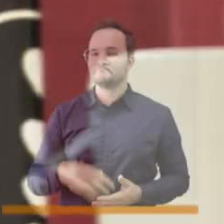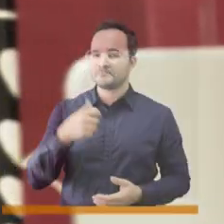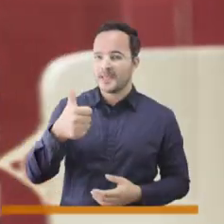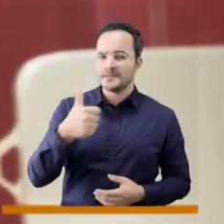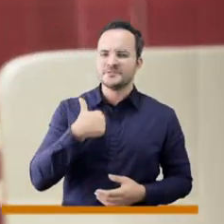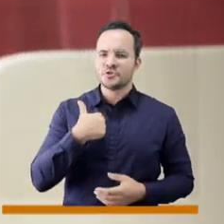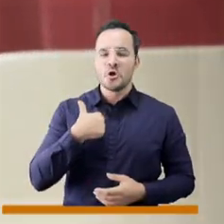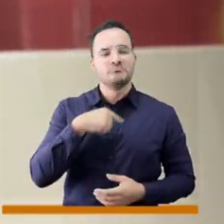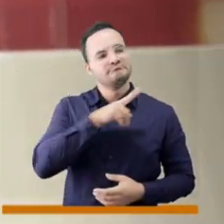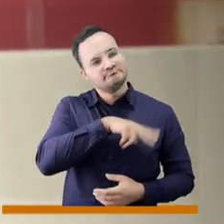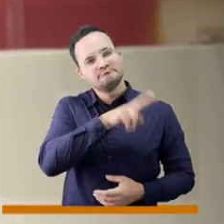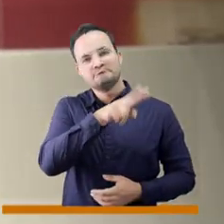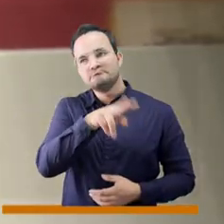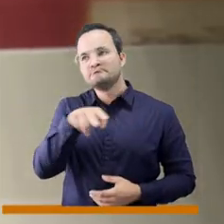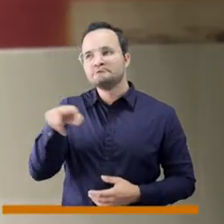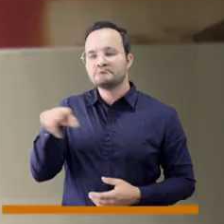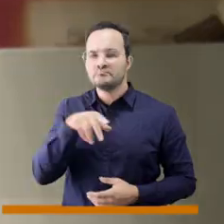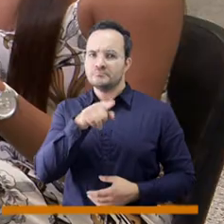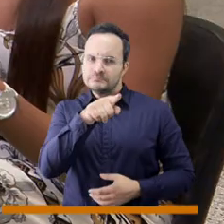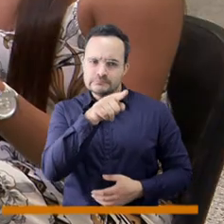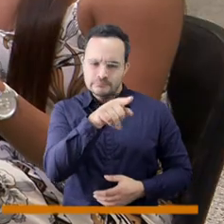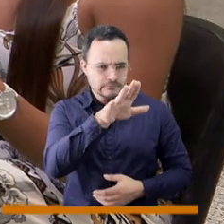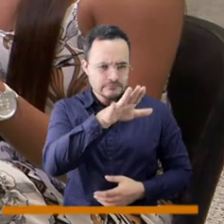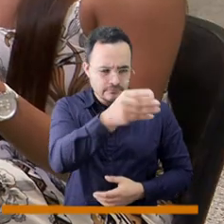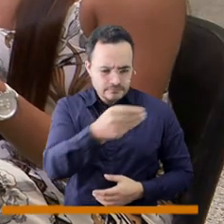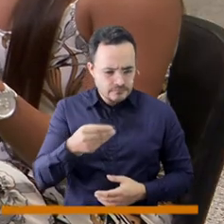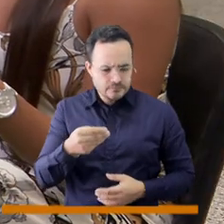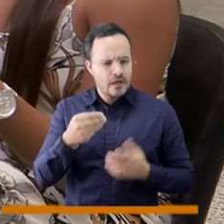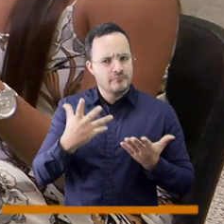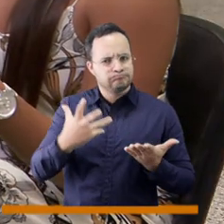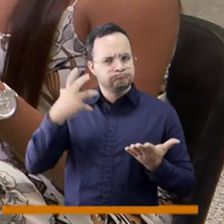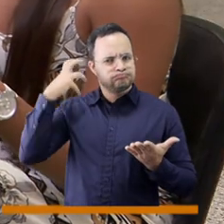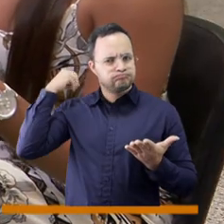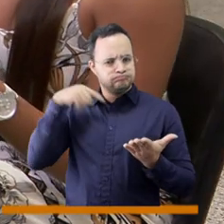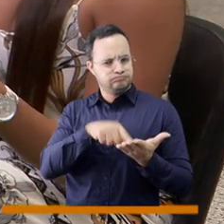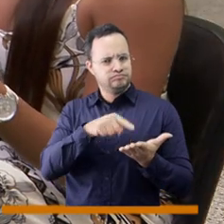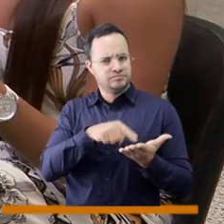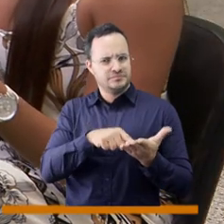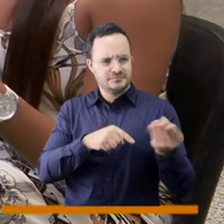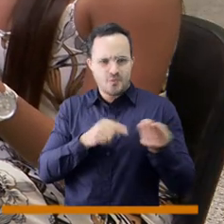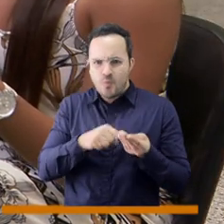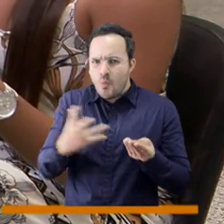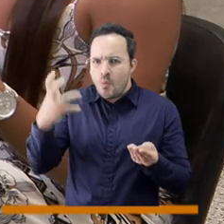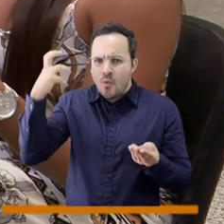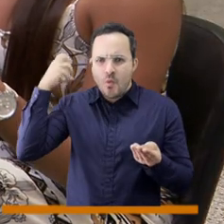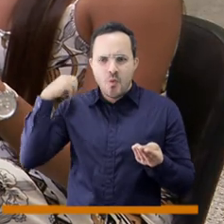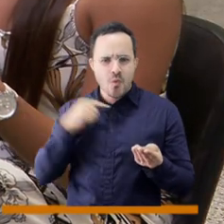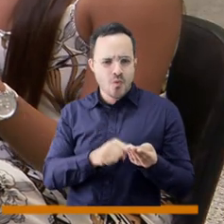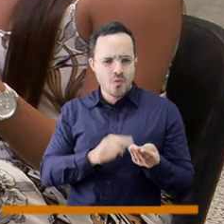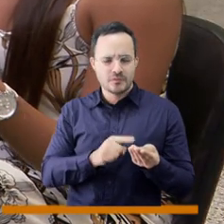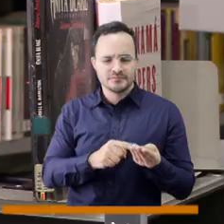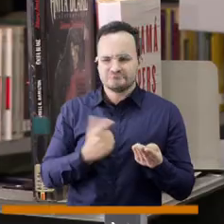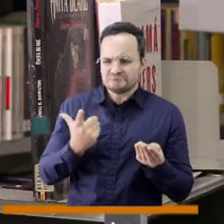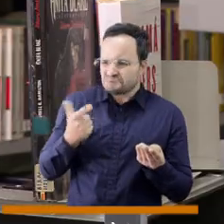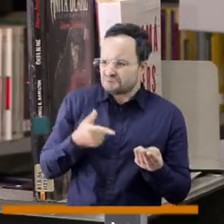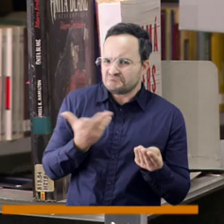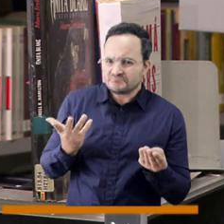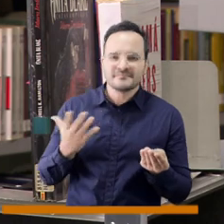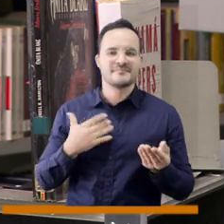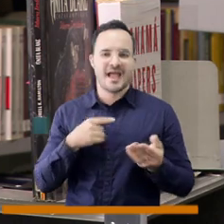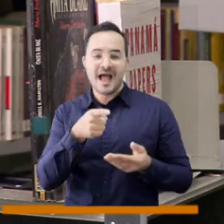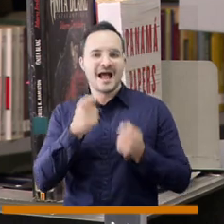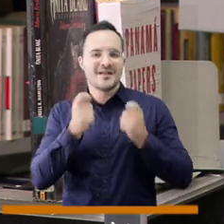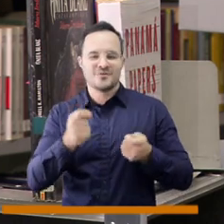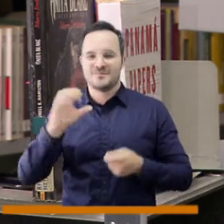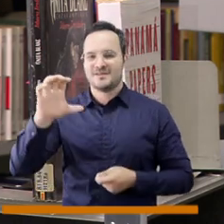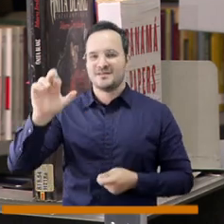Bueno, Elena, y yo acá un poco de curiosa, vi unos documentos bastante antiguos. ¿Qué está haciendo la biblioteca con esos documentos? Pues bueno, esa